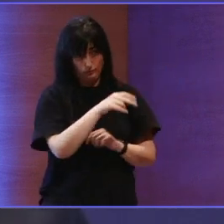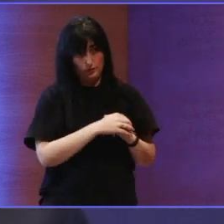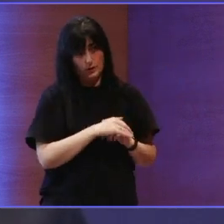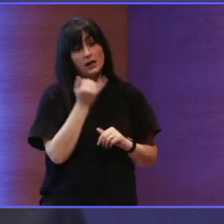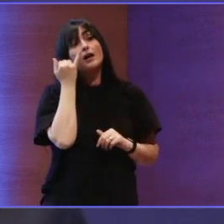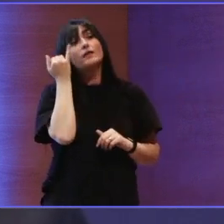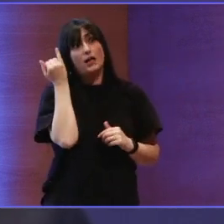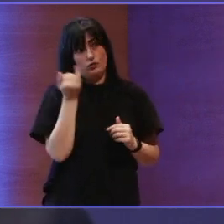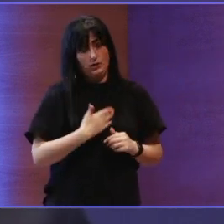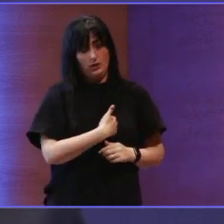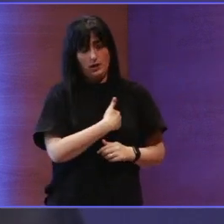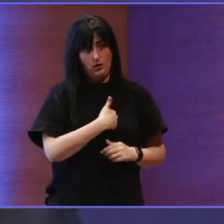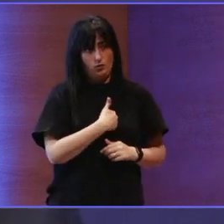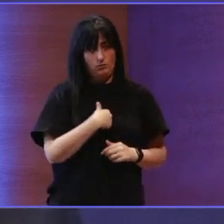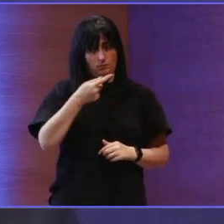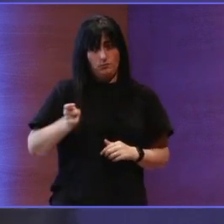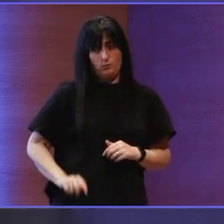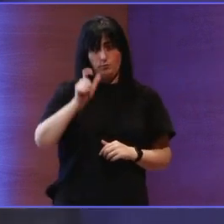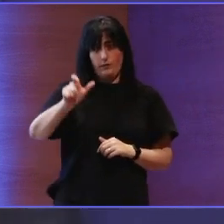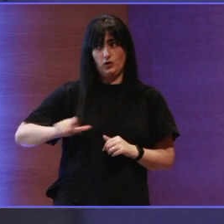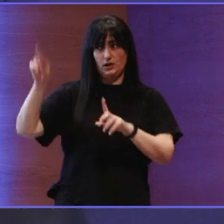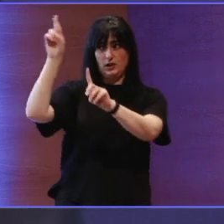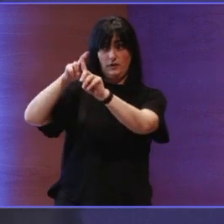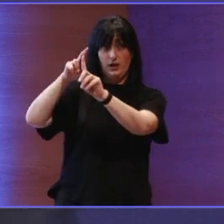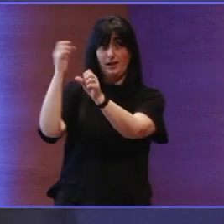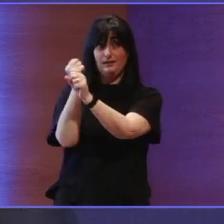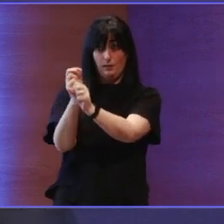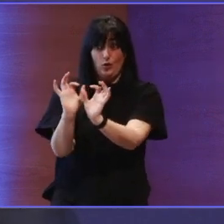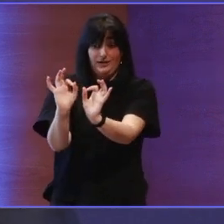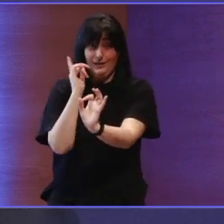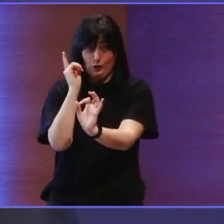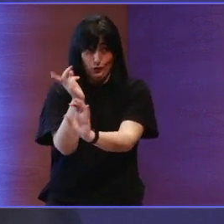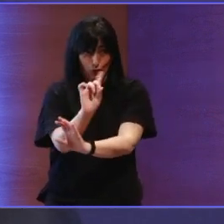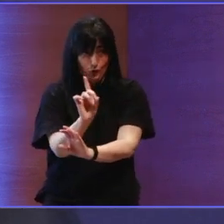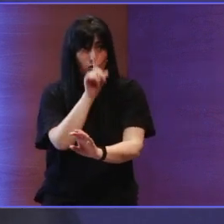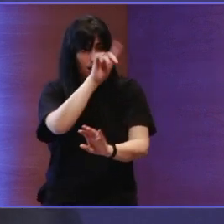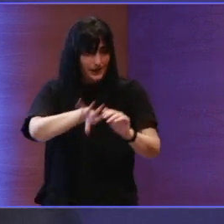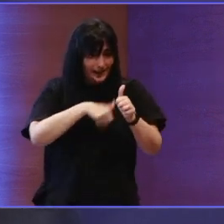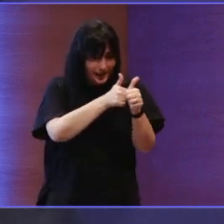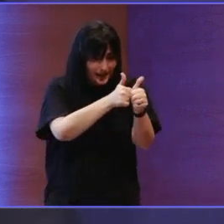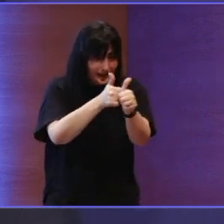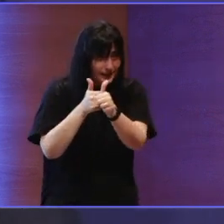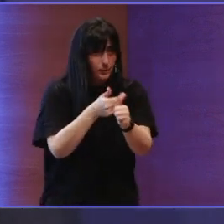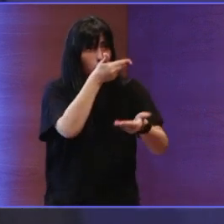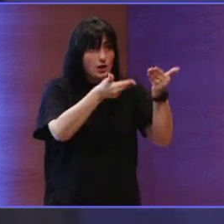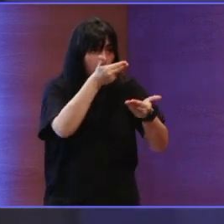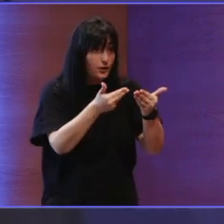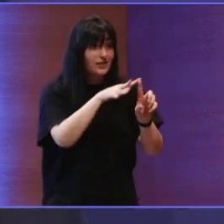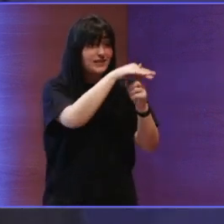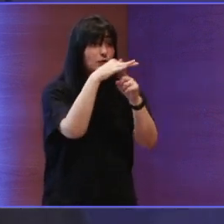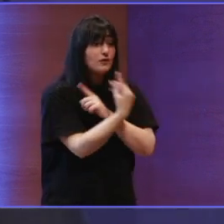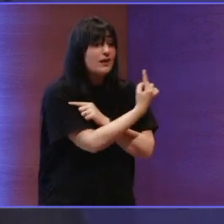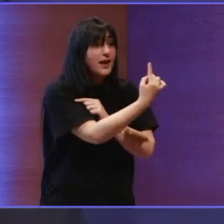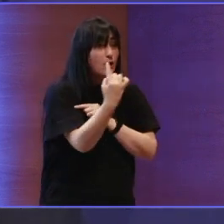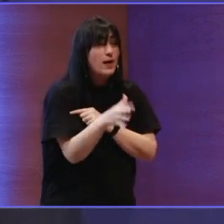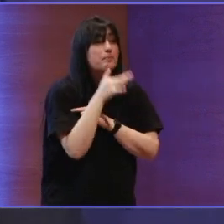profesionales de referencia en toda esta labor no tanto en la evaluación y el seguimiento de cada uno de los casos sino en extraer